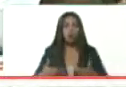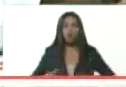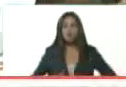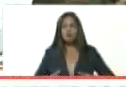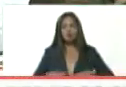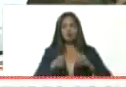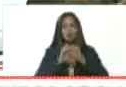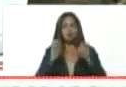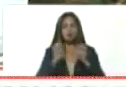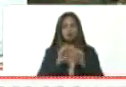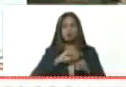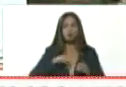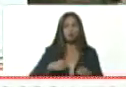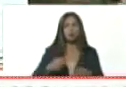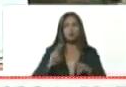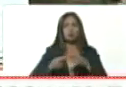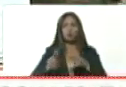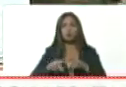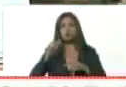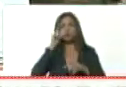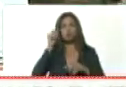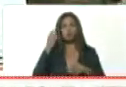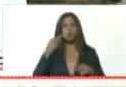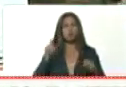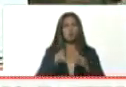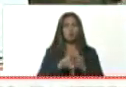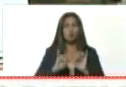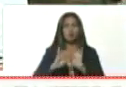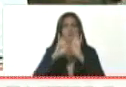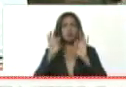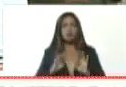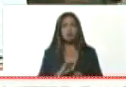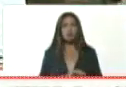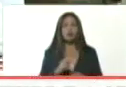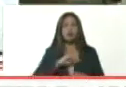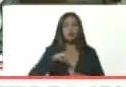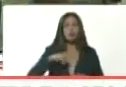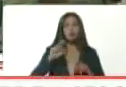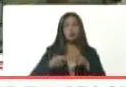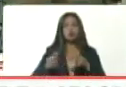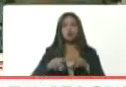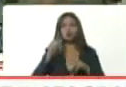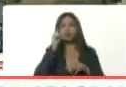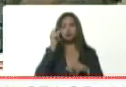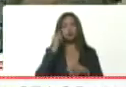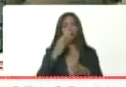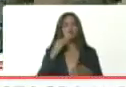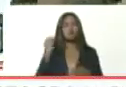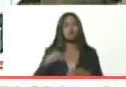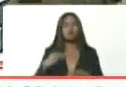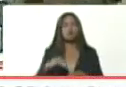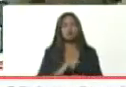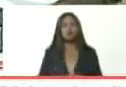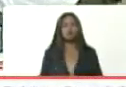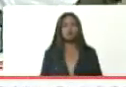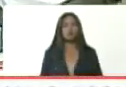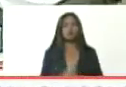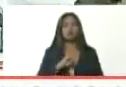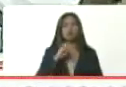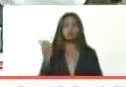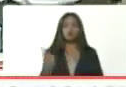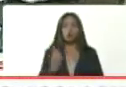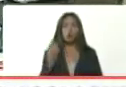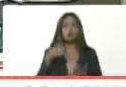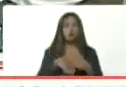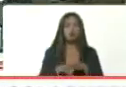de nuestros muchachos de nuestras muchachas de nuestros niños niños de la juventud solo a través de la